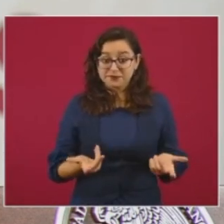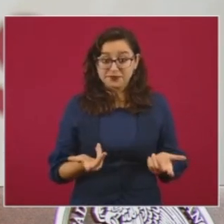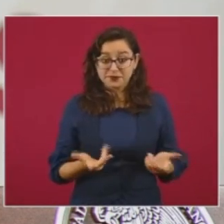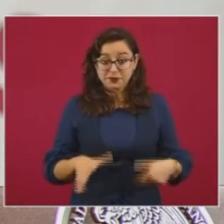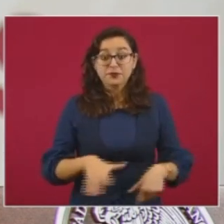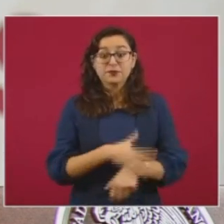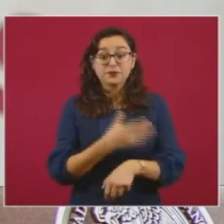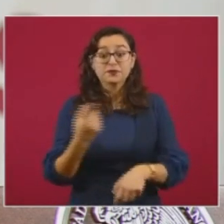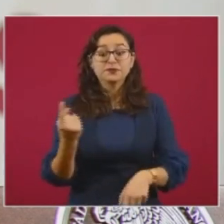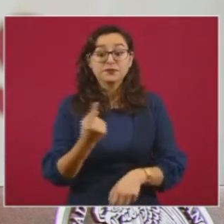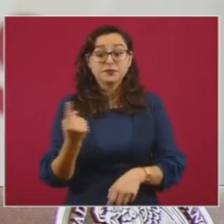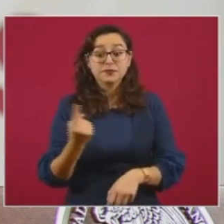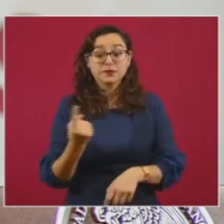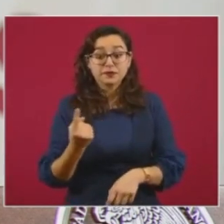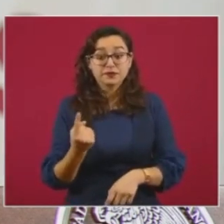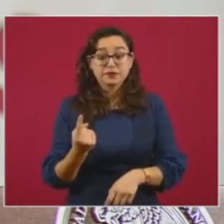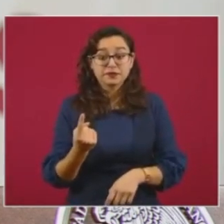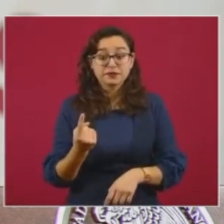porque